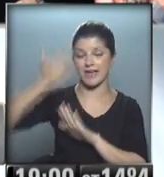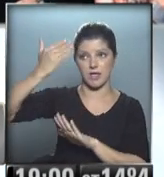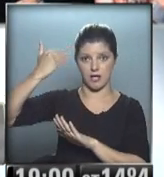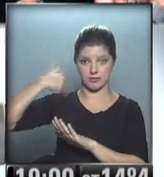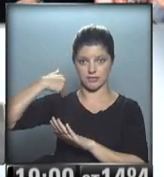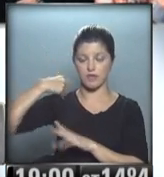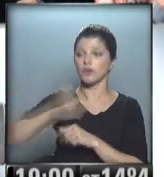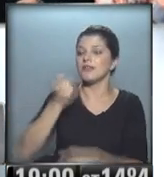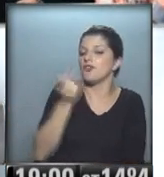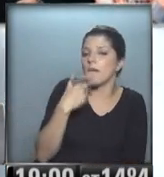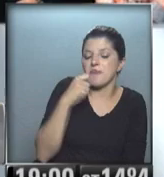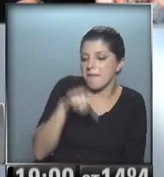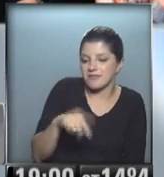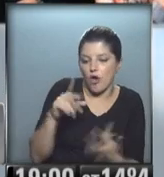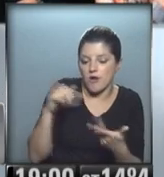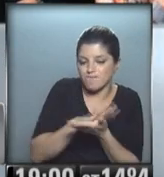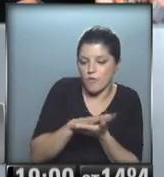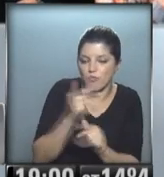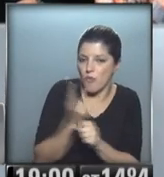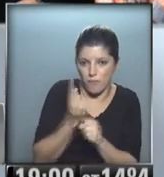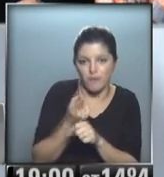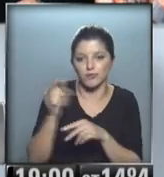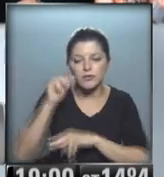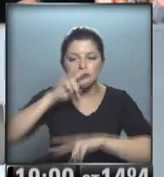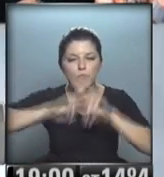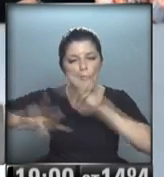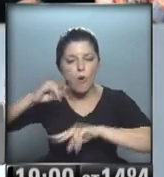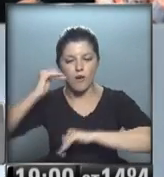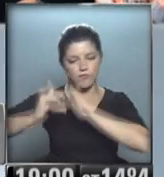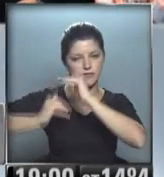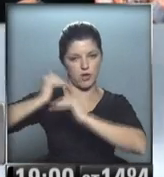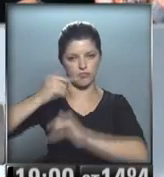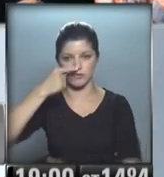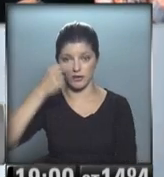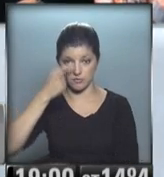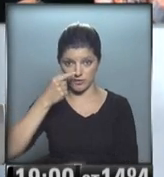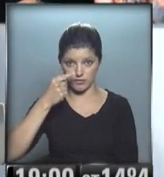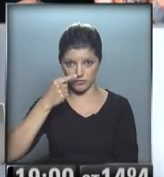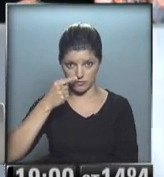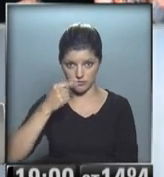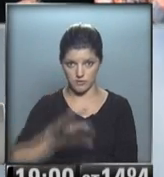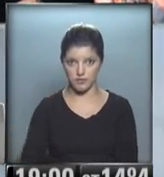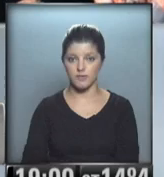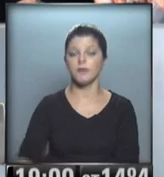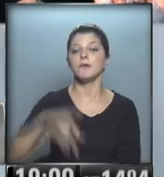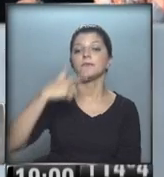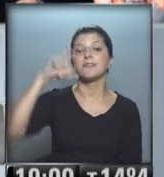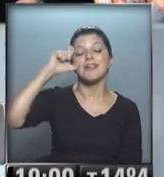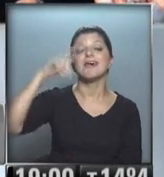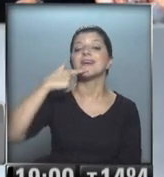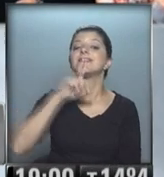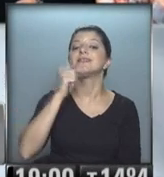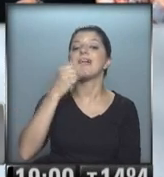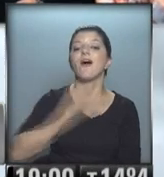los antibióticos. Y bueno, y entonces se está haciendo todo un desarrollo muy interesante. El estafilococo es precisamente uno de